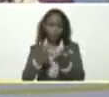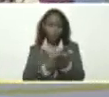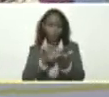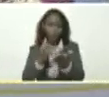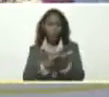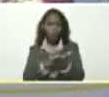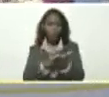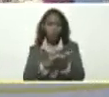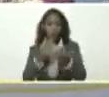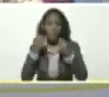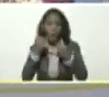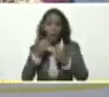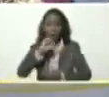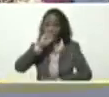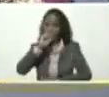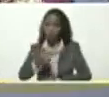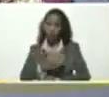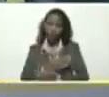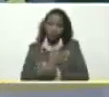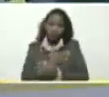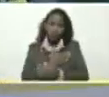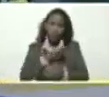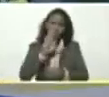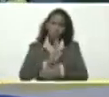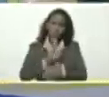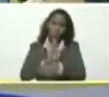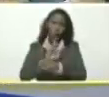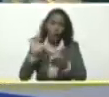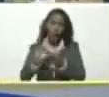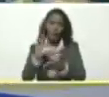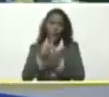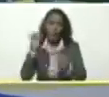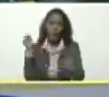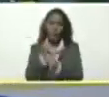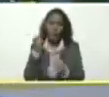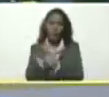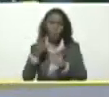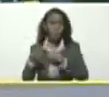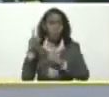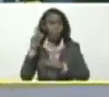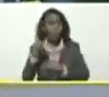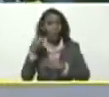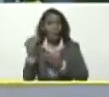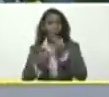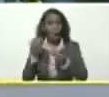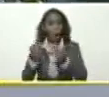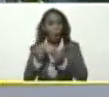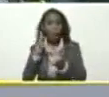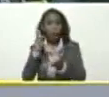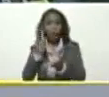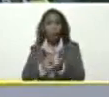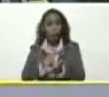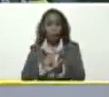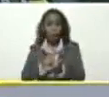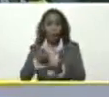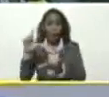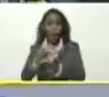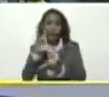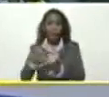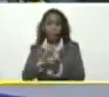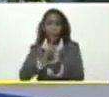para atesorarlo, para trabajarlo, pero también fíjense cómo llegamos con el libro